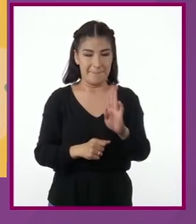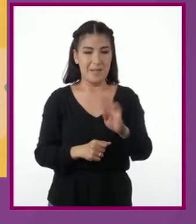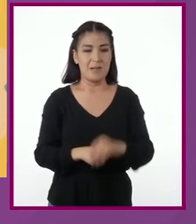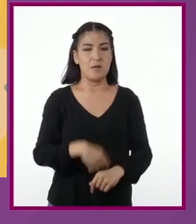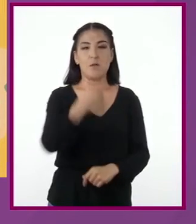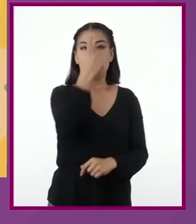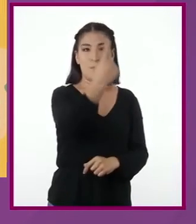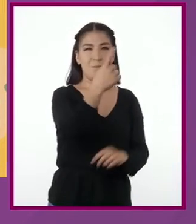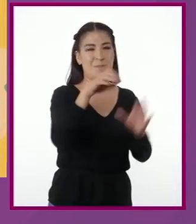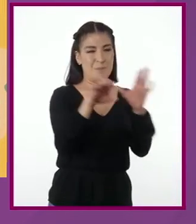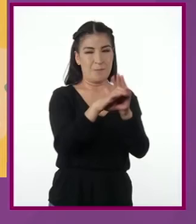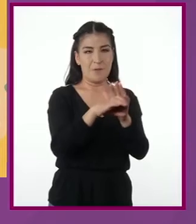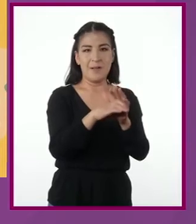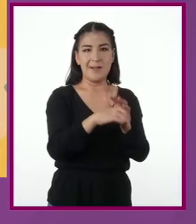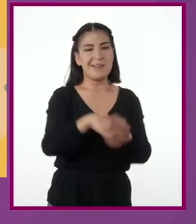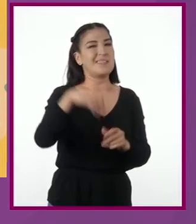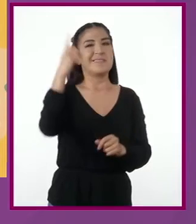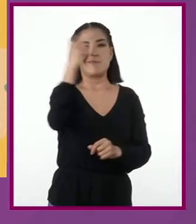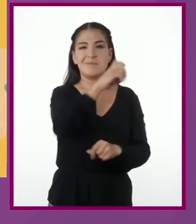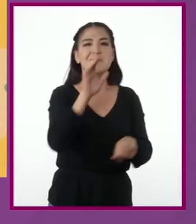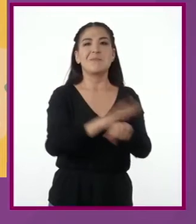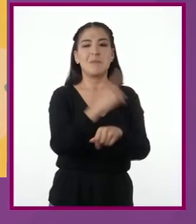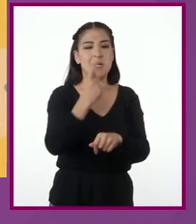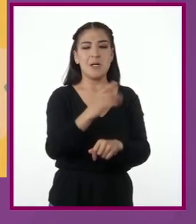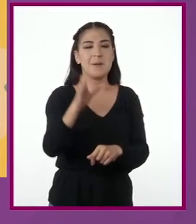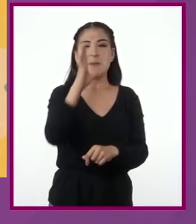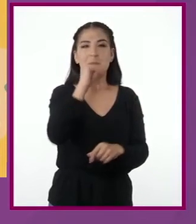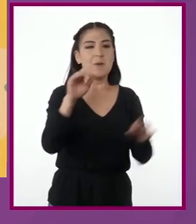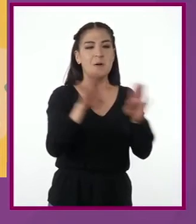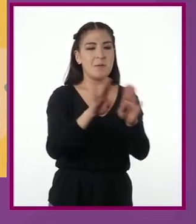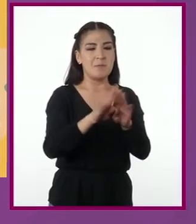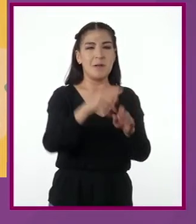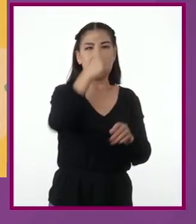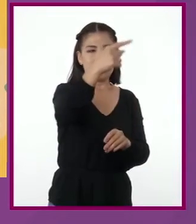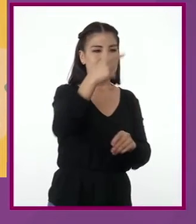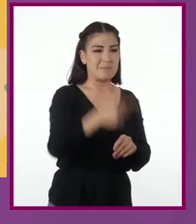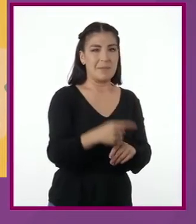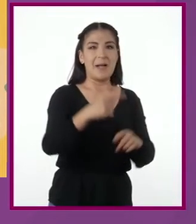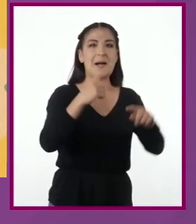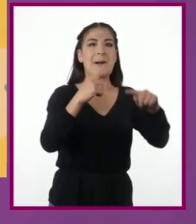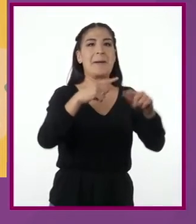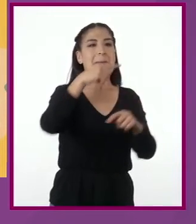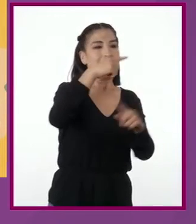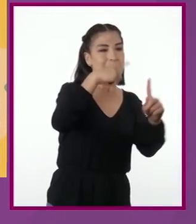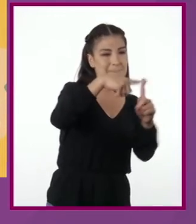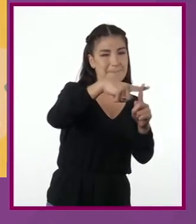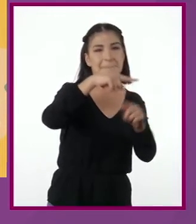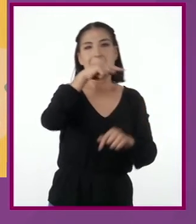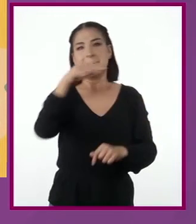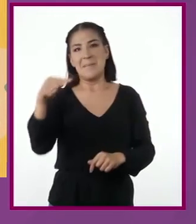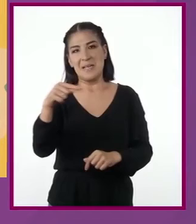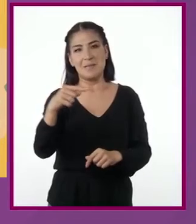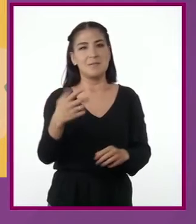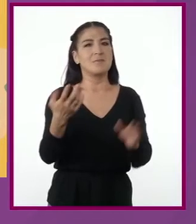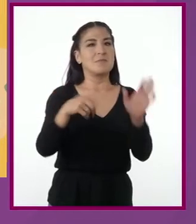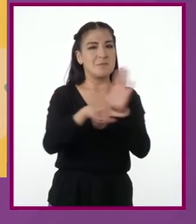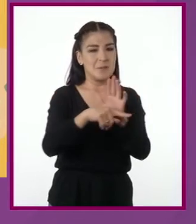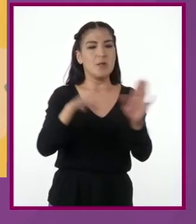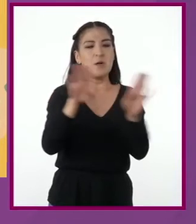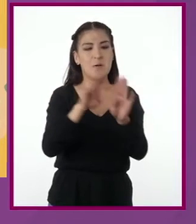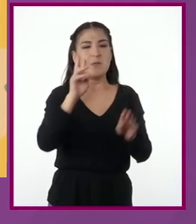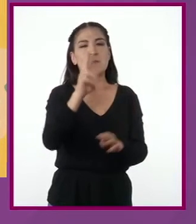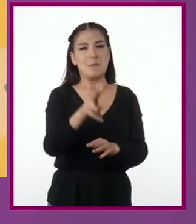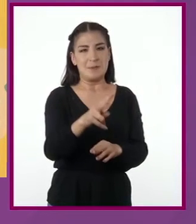es incorrecta porque se aplican inadecuadamente las reglas de los signos de la multiplicación con números